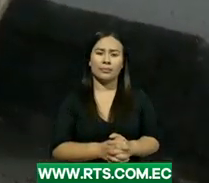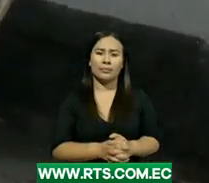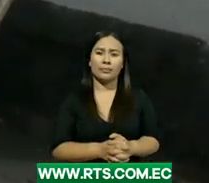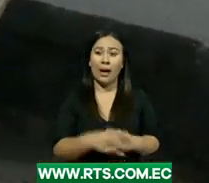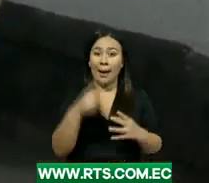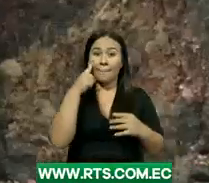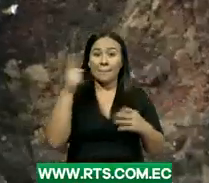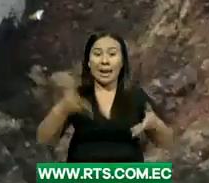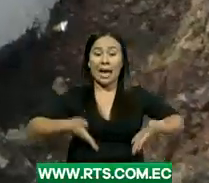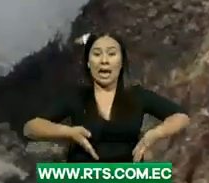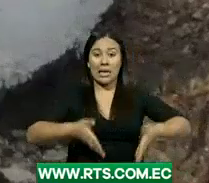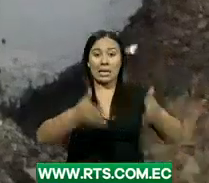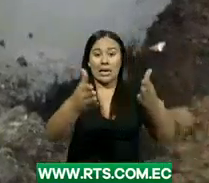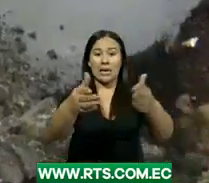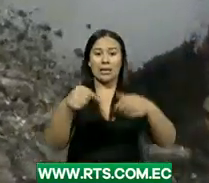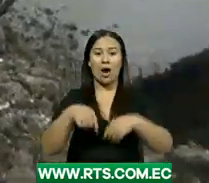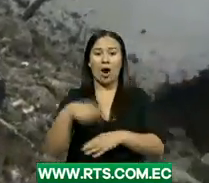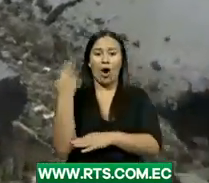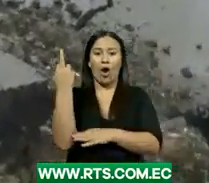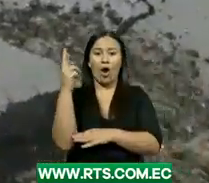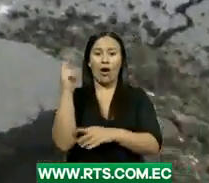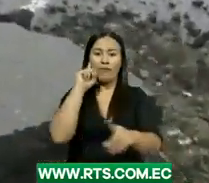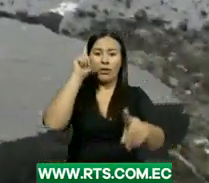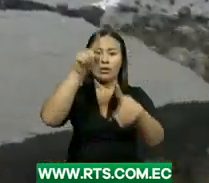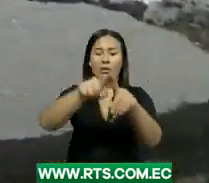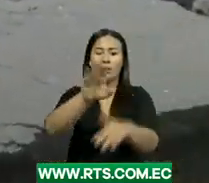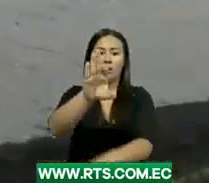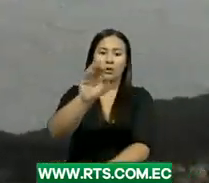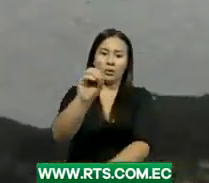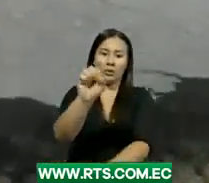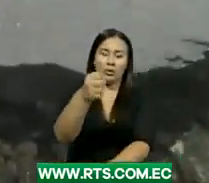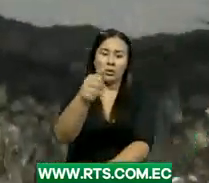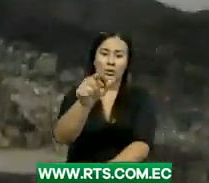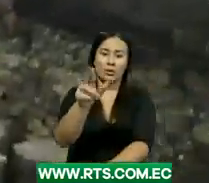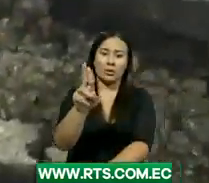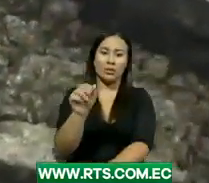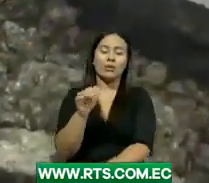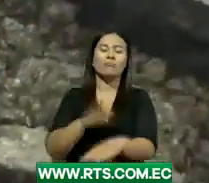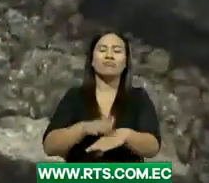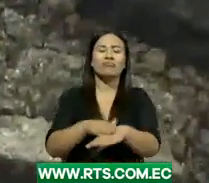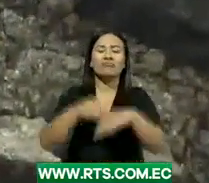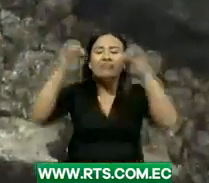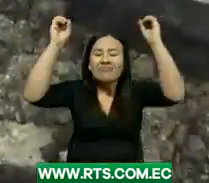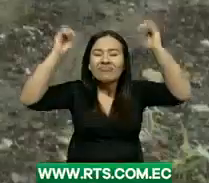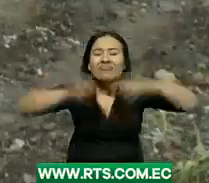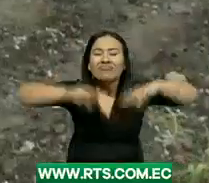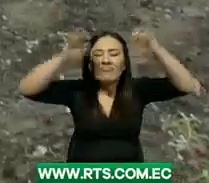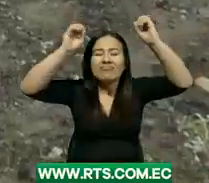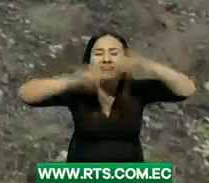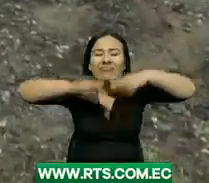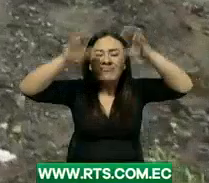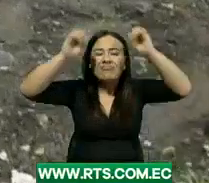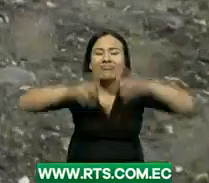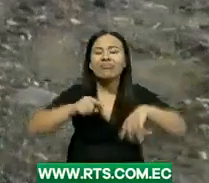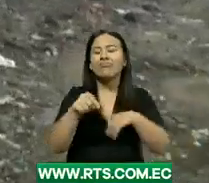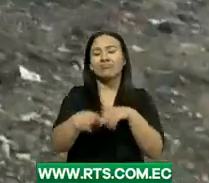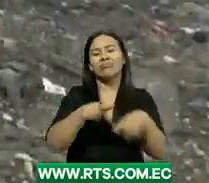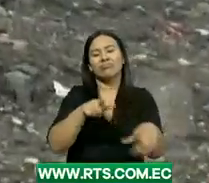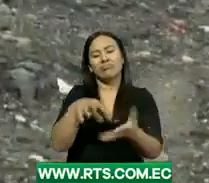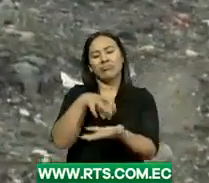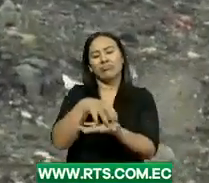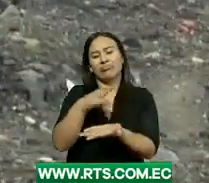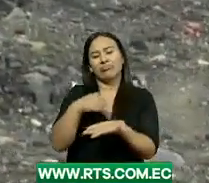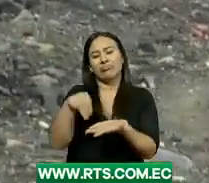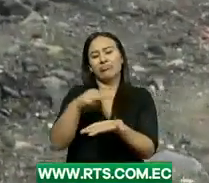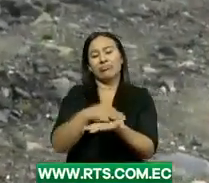Este tramo de la carretera que va desde Rocafuerte hasta Tosagua en Manabí se vio afectado por las fuertes precipitaciones que soporta la provincia. En el